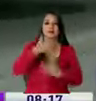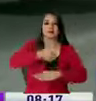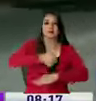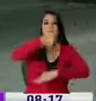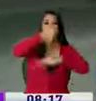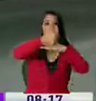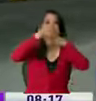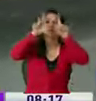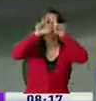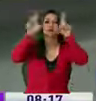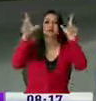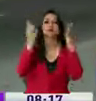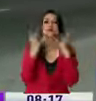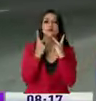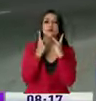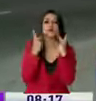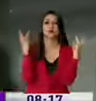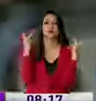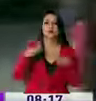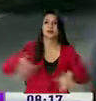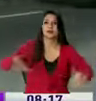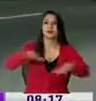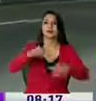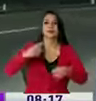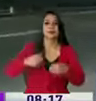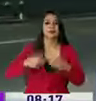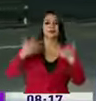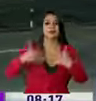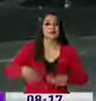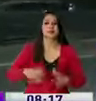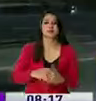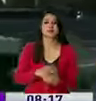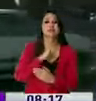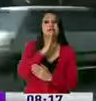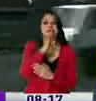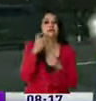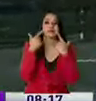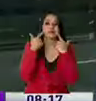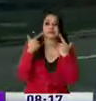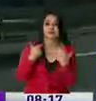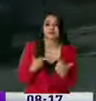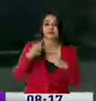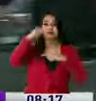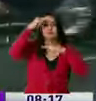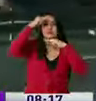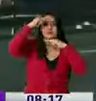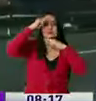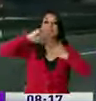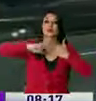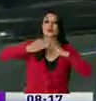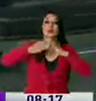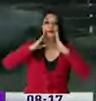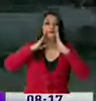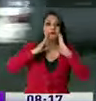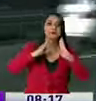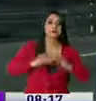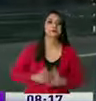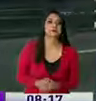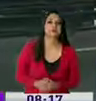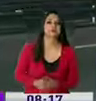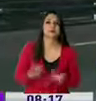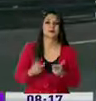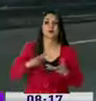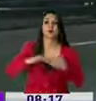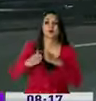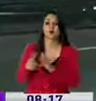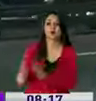la empresa de obras públicas del Distrito Metropolitano por siempre estar pendientes del noticiero de la comunidad y de las peticiones de la